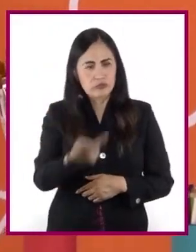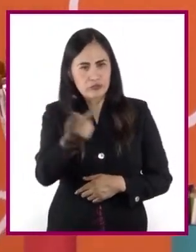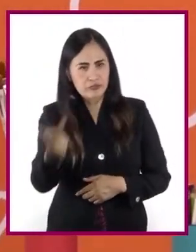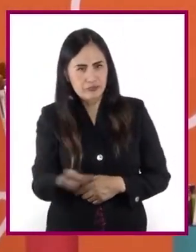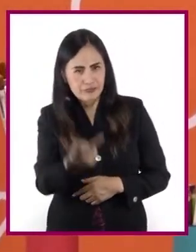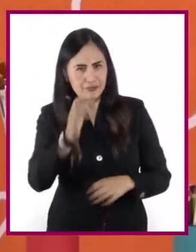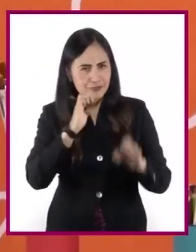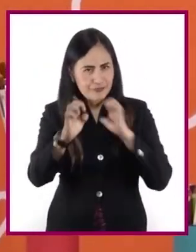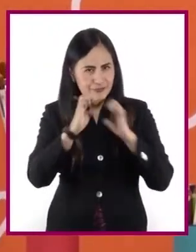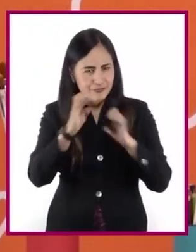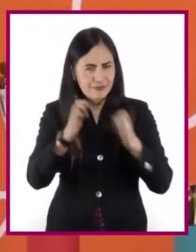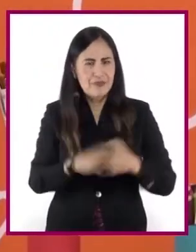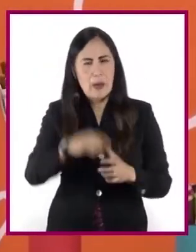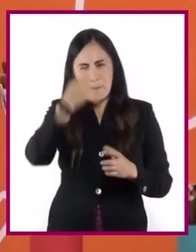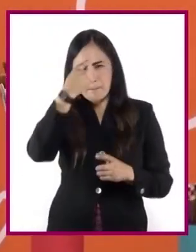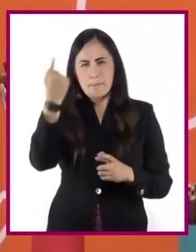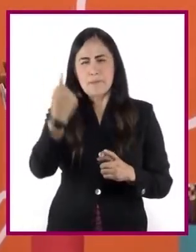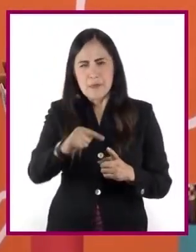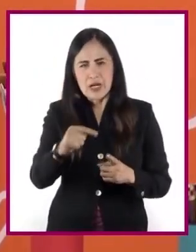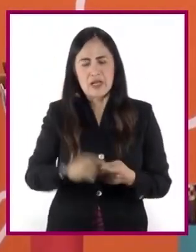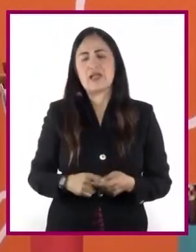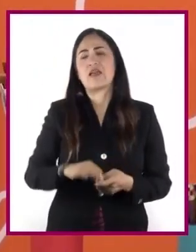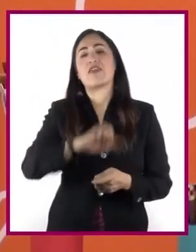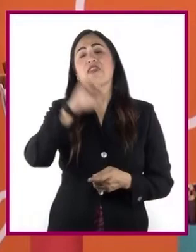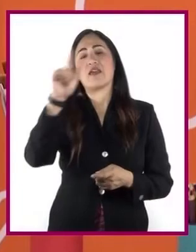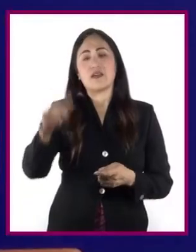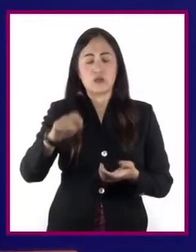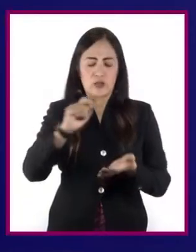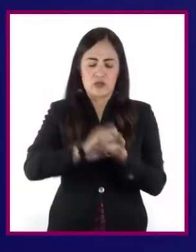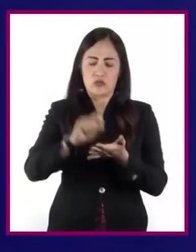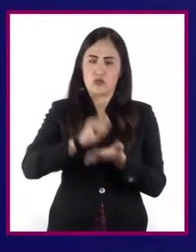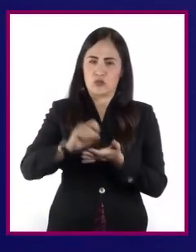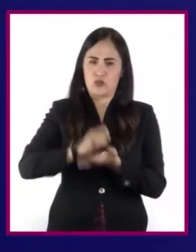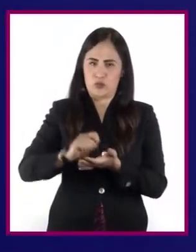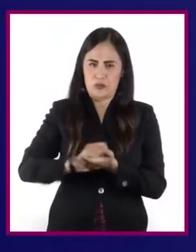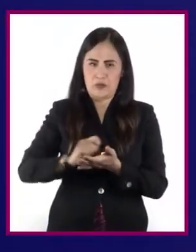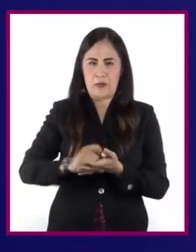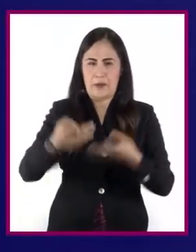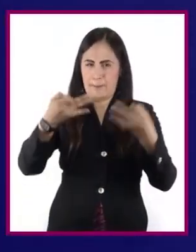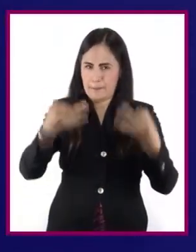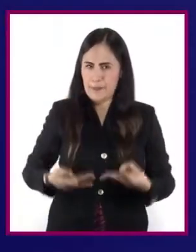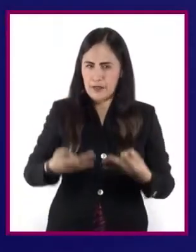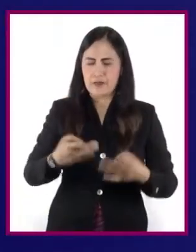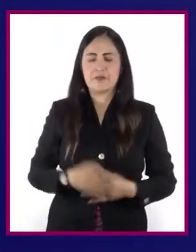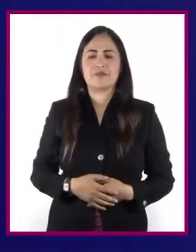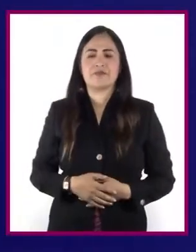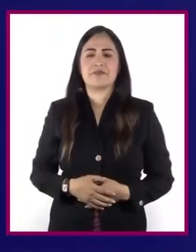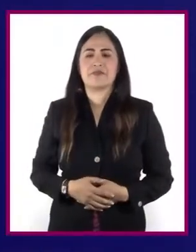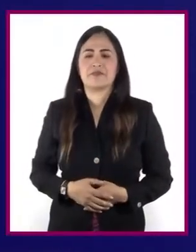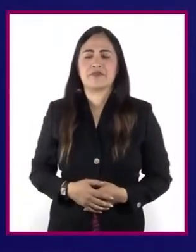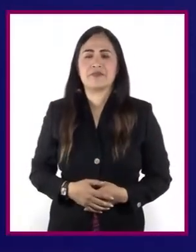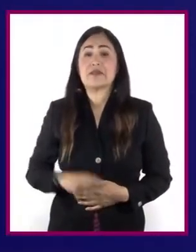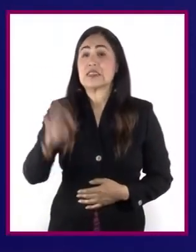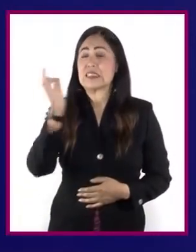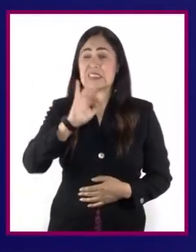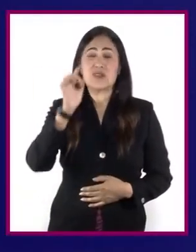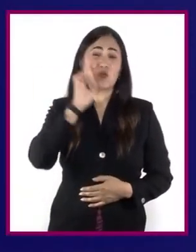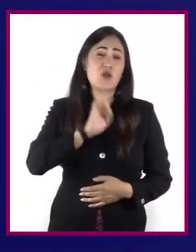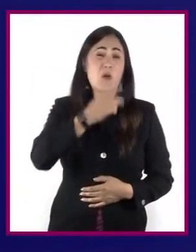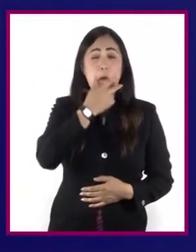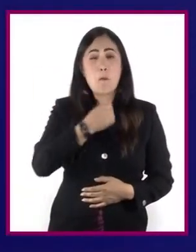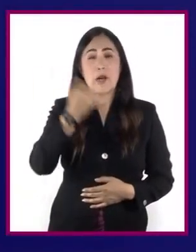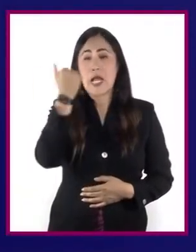el propósito de preparar textos con entrevistas. Ahora, ¿qué tal que las y los